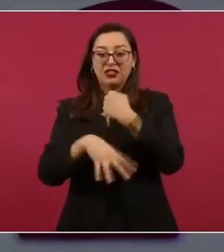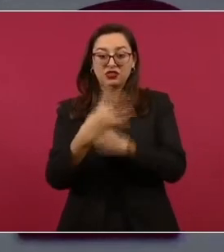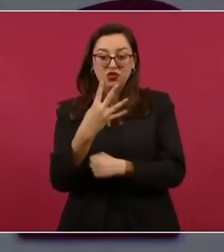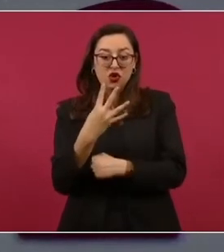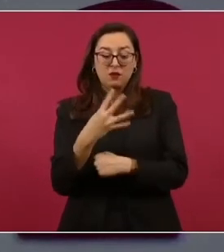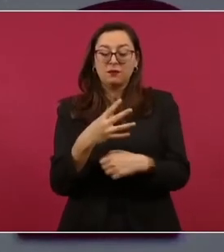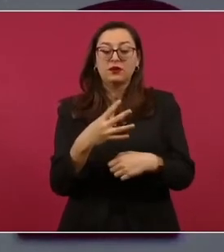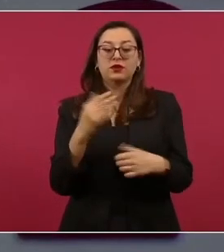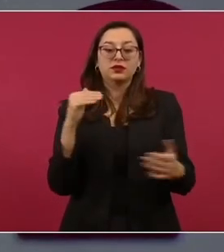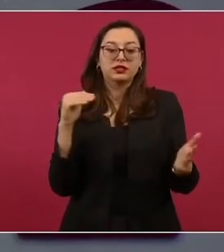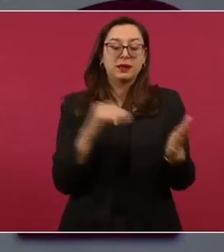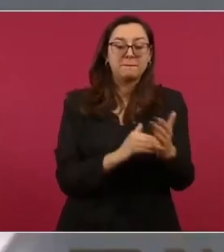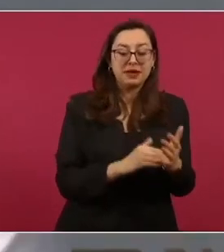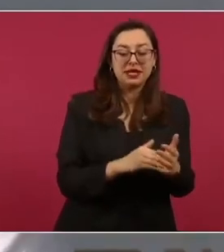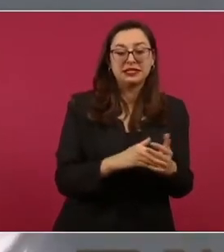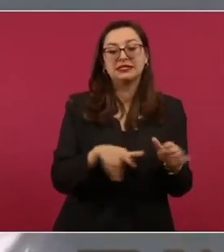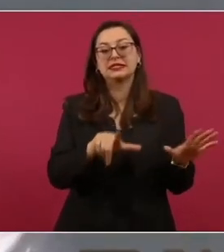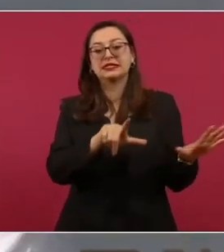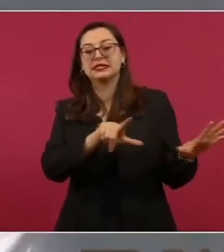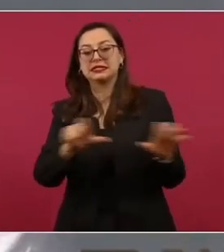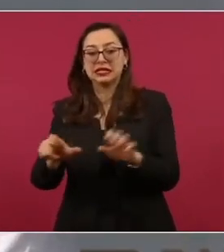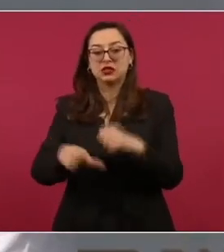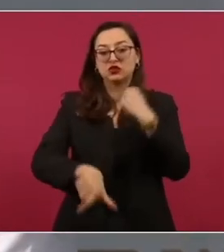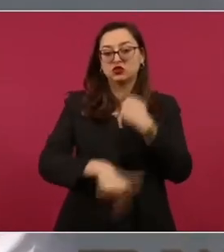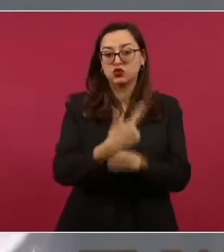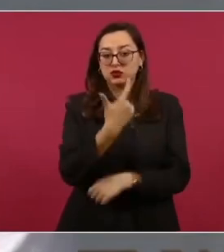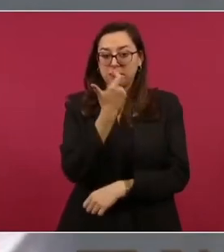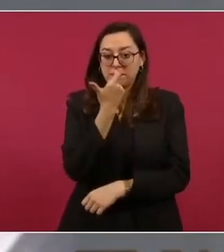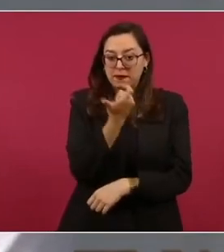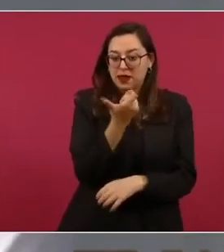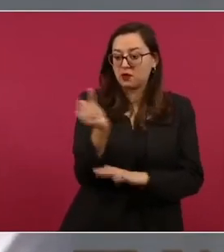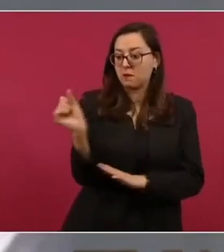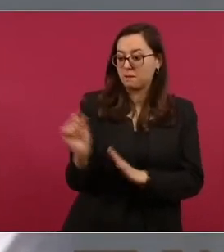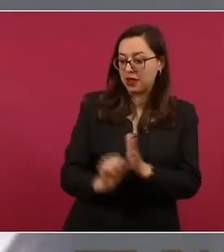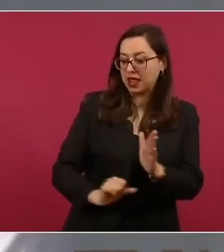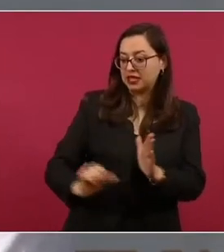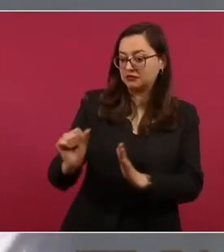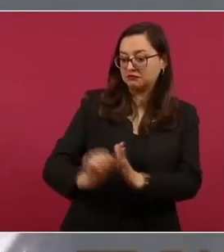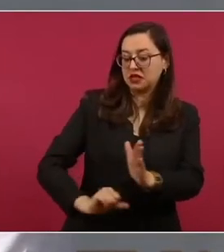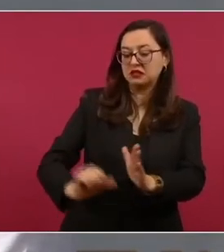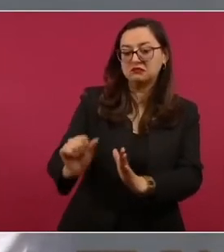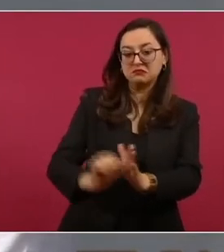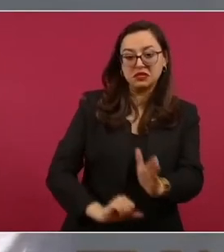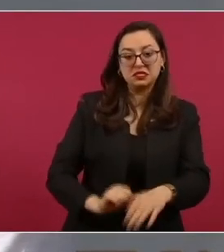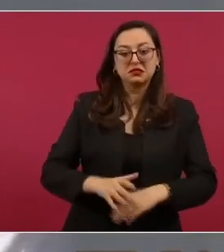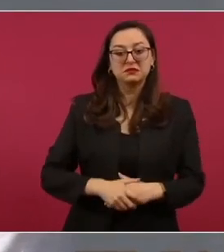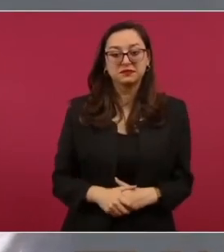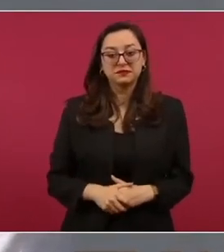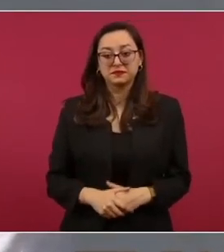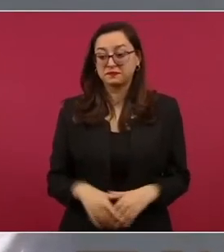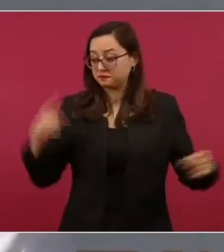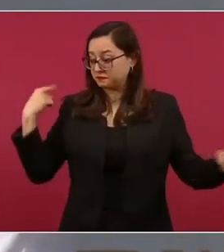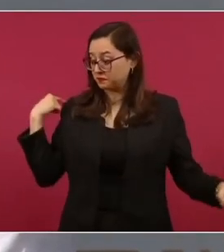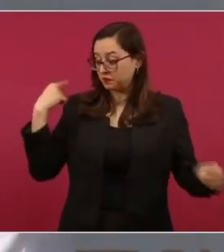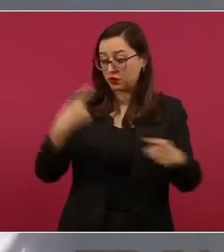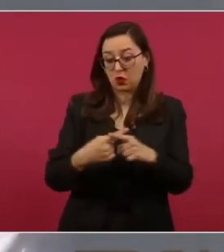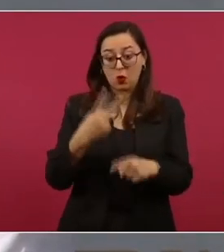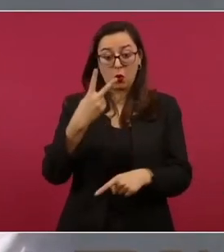14.712 pesos mensuales. A pesar de la pandemia, en